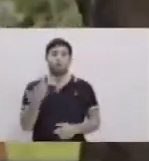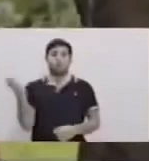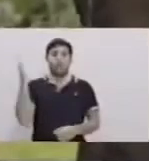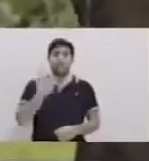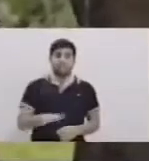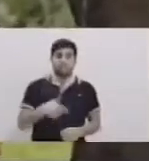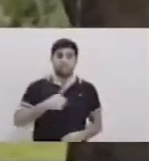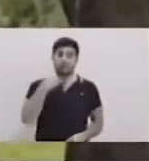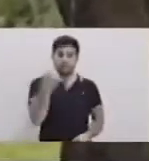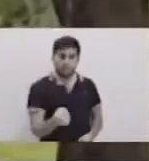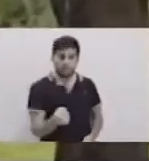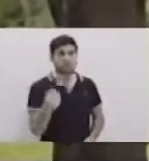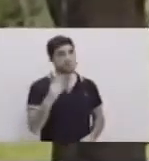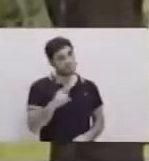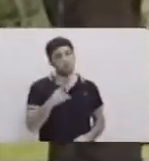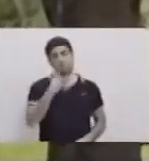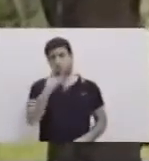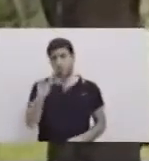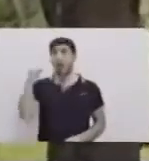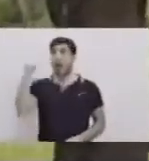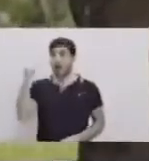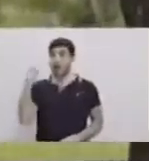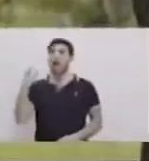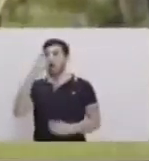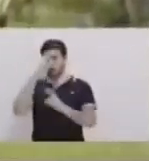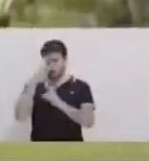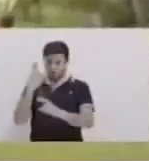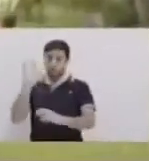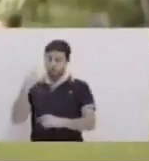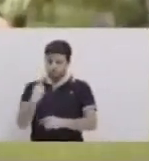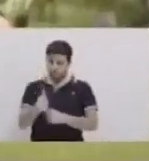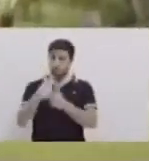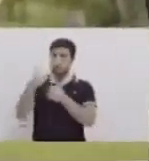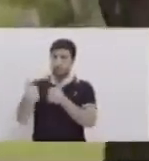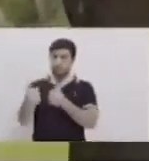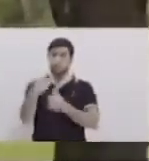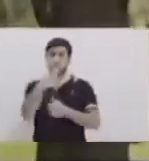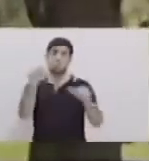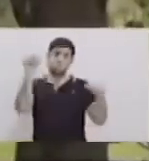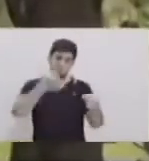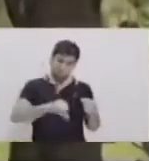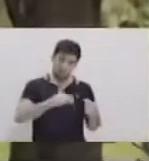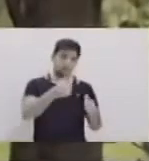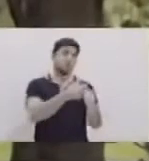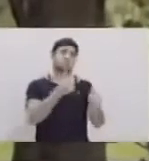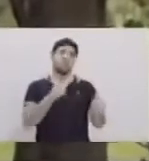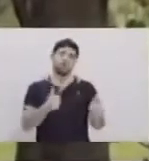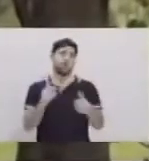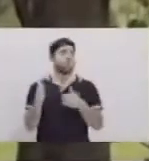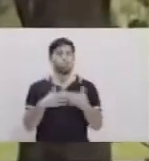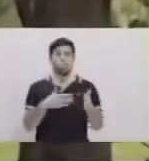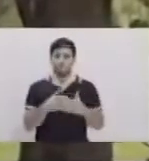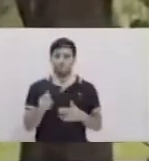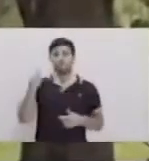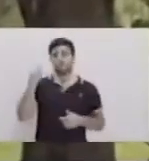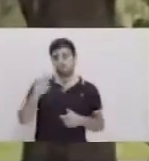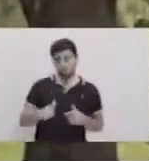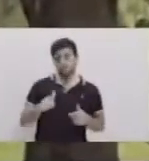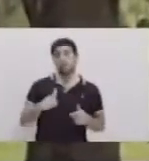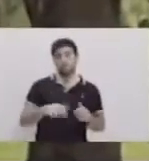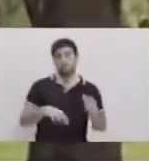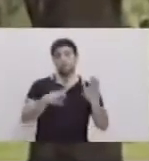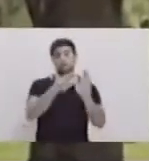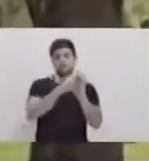tienen que respetar, si alguien gana, tiene que avanzar. Y si alguien pierde, tiene que retroceder. Y esas son las normas y